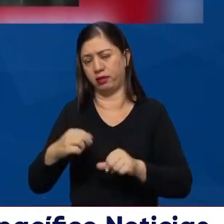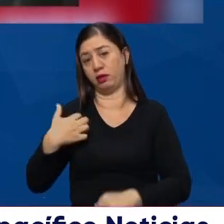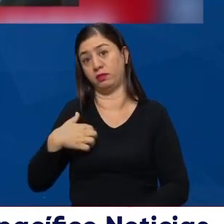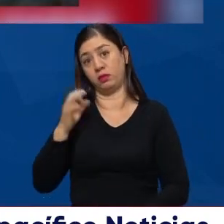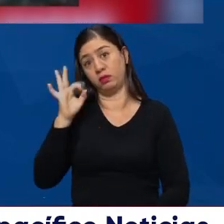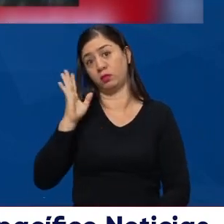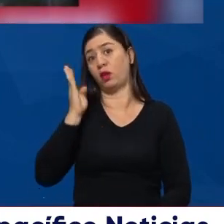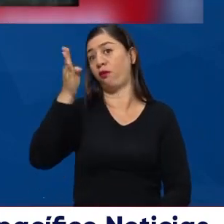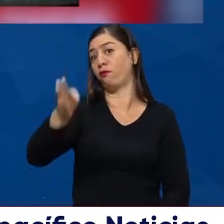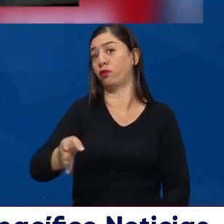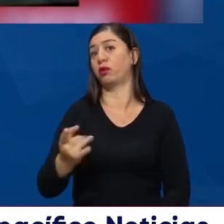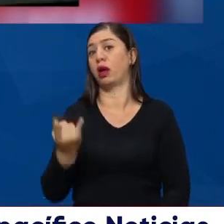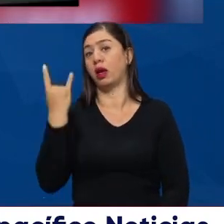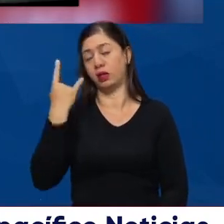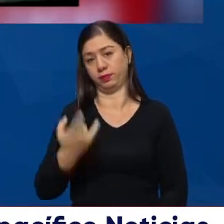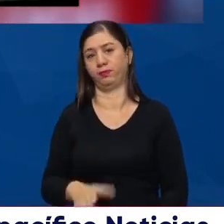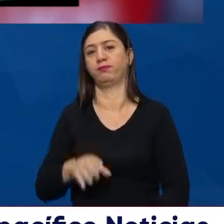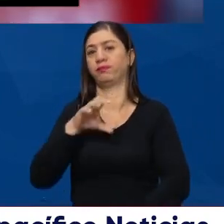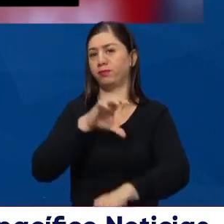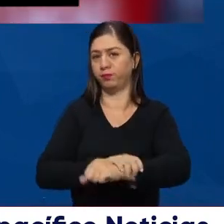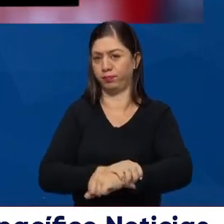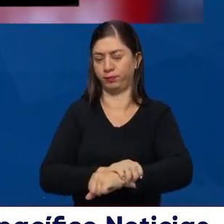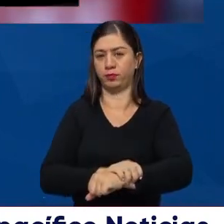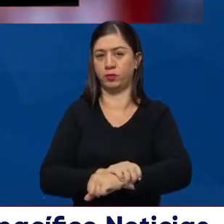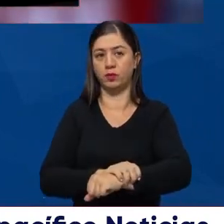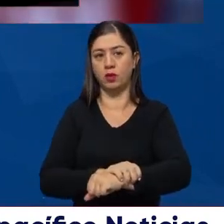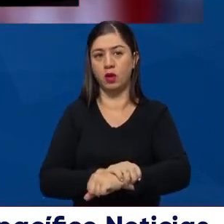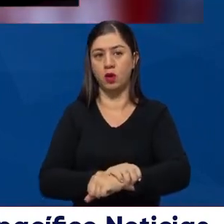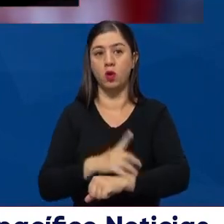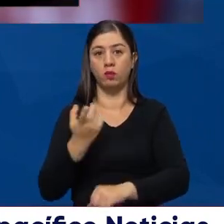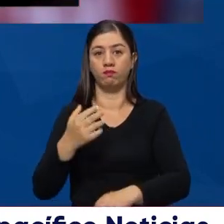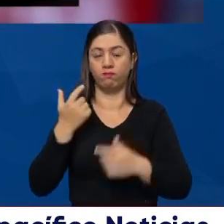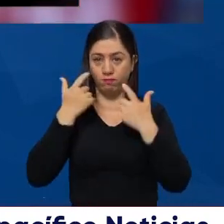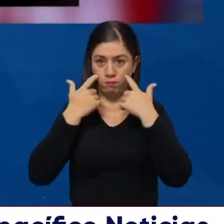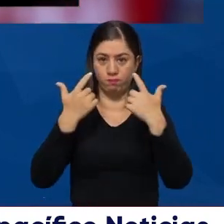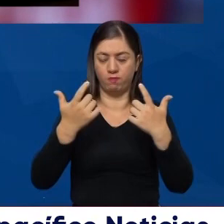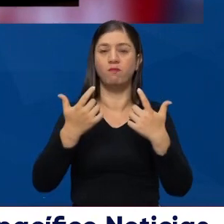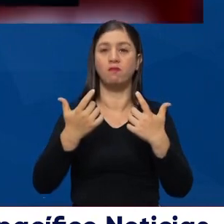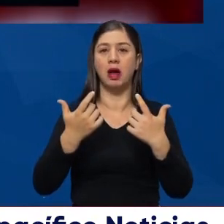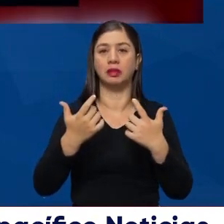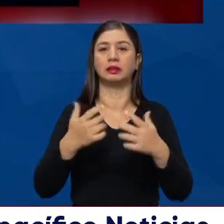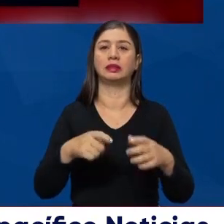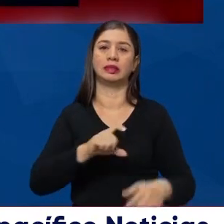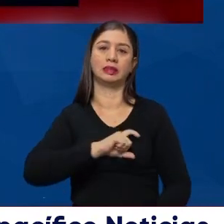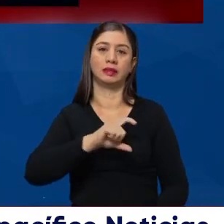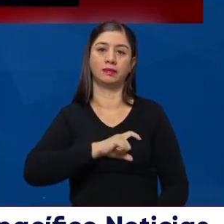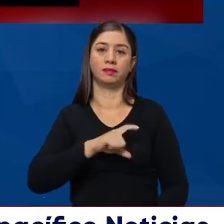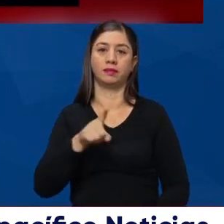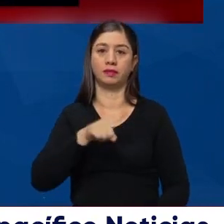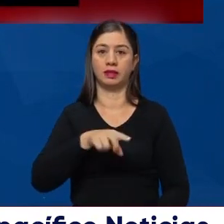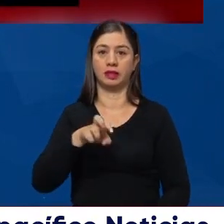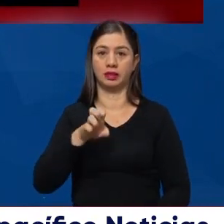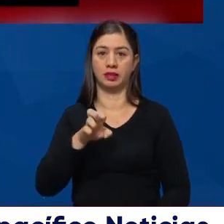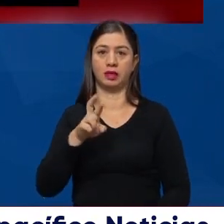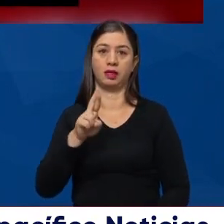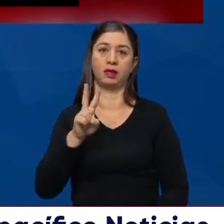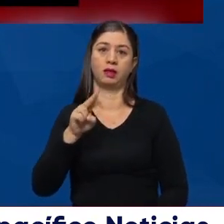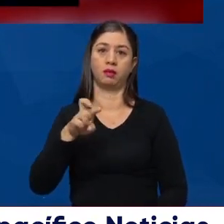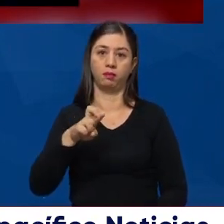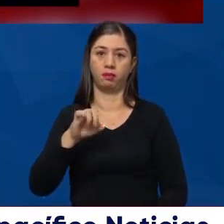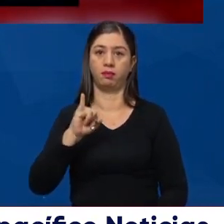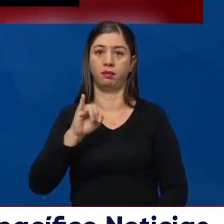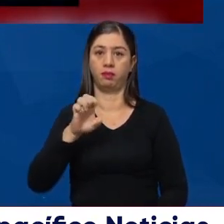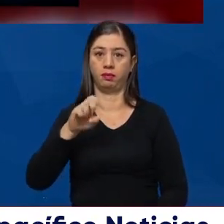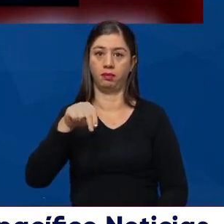futuro. Lo cierto es que hubo detenidos, entre ellos uno de los más reconocidos barras del Cali, que se llama Serpiente, estaba dentro de